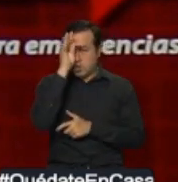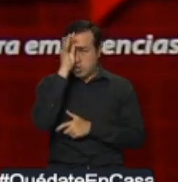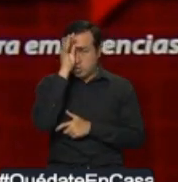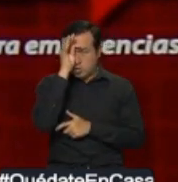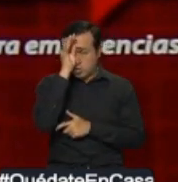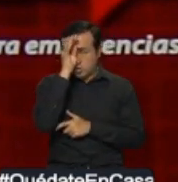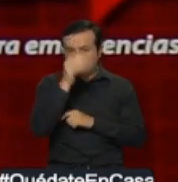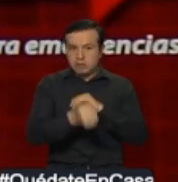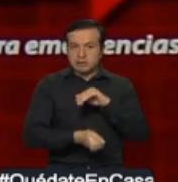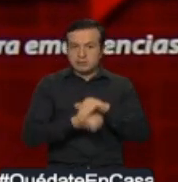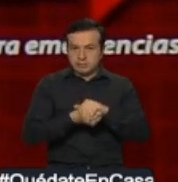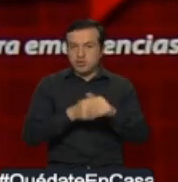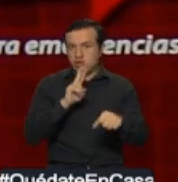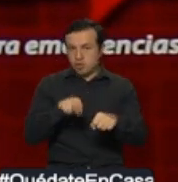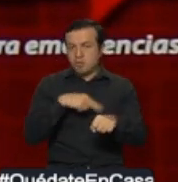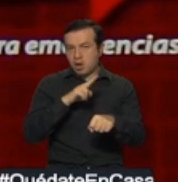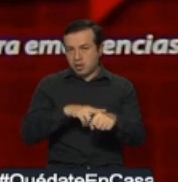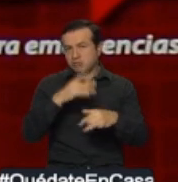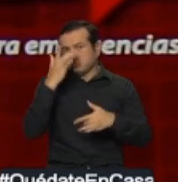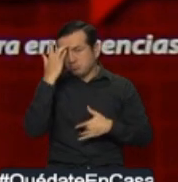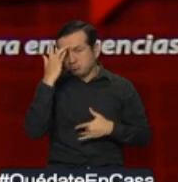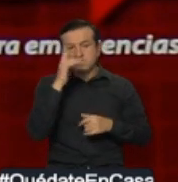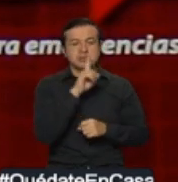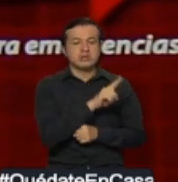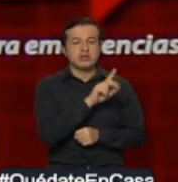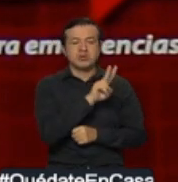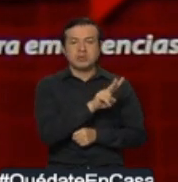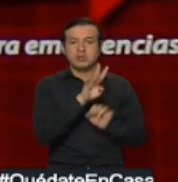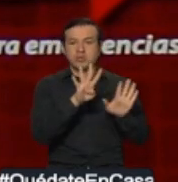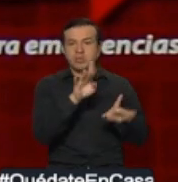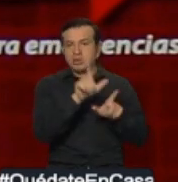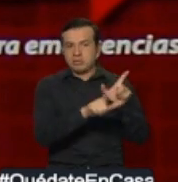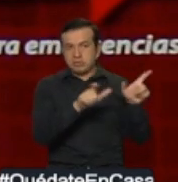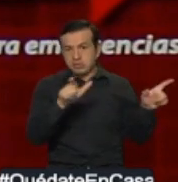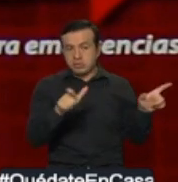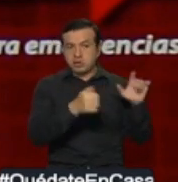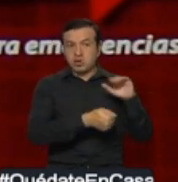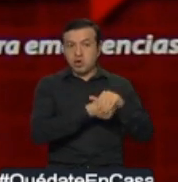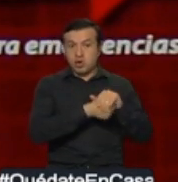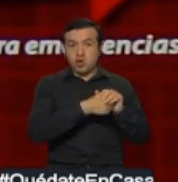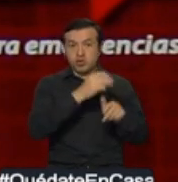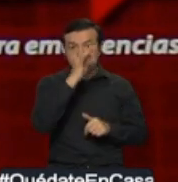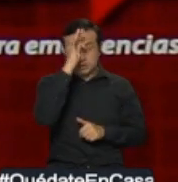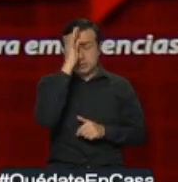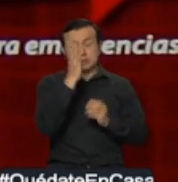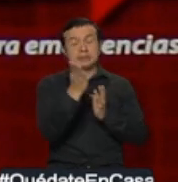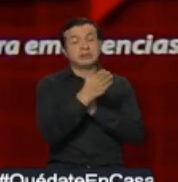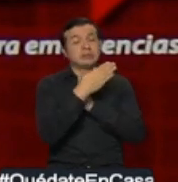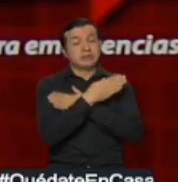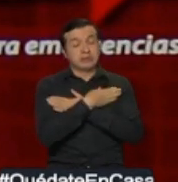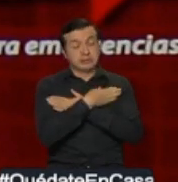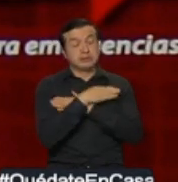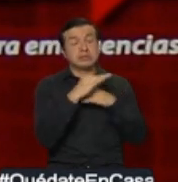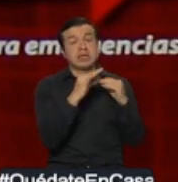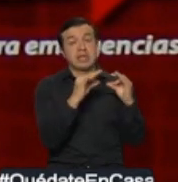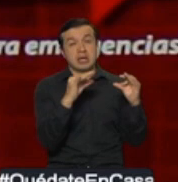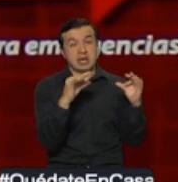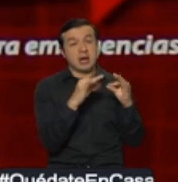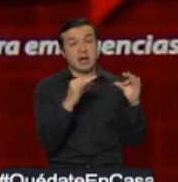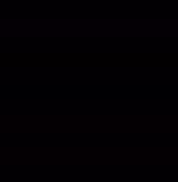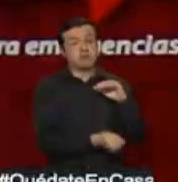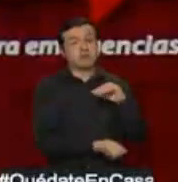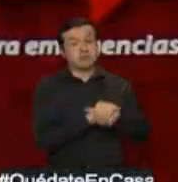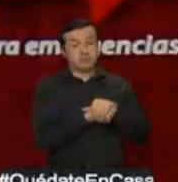pero en situación estable. 129 ciudadanos se encuentran hospitalizados en una condición crítica con